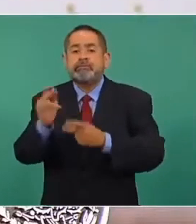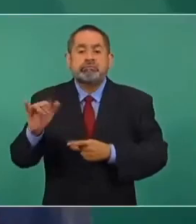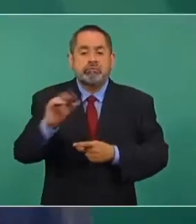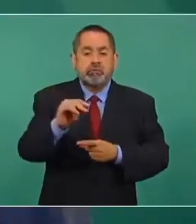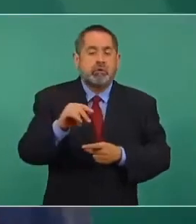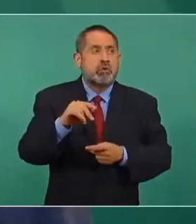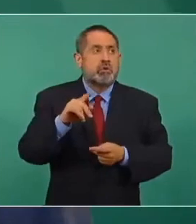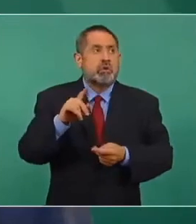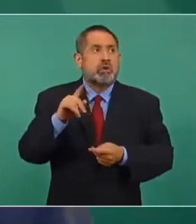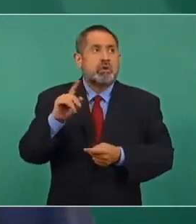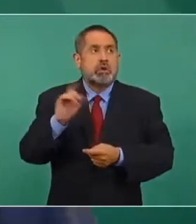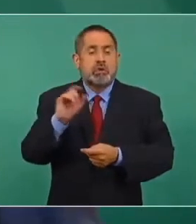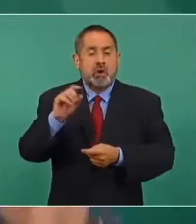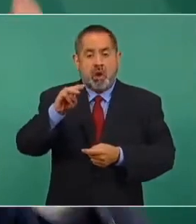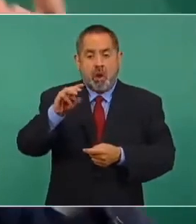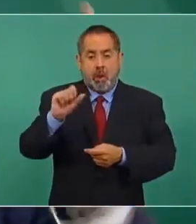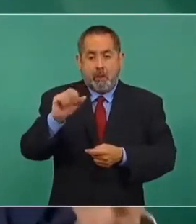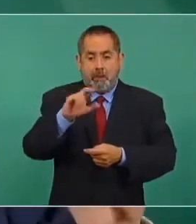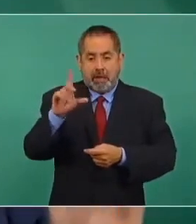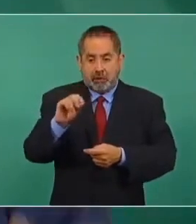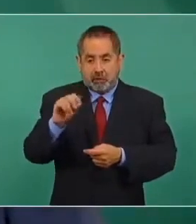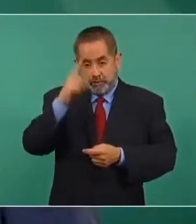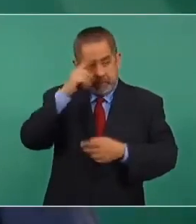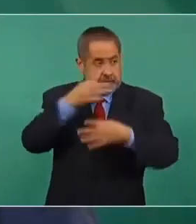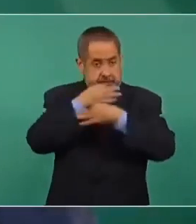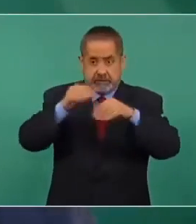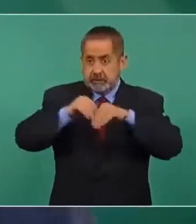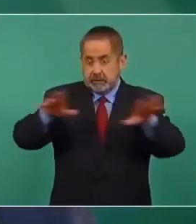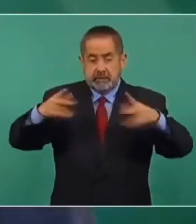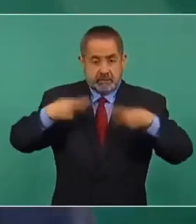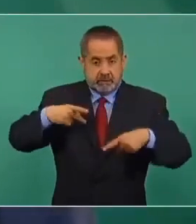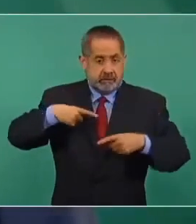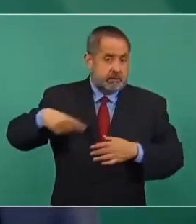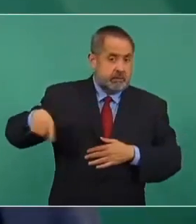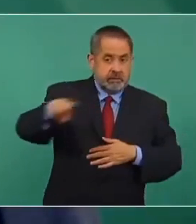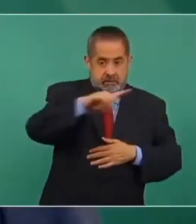en marzo. Esto para la gente.